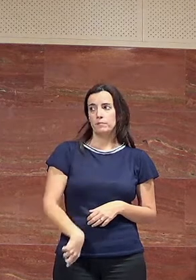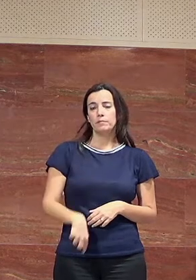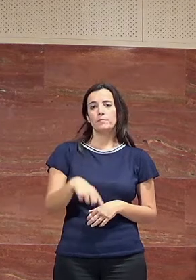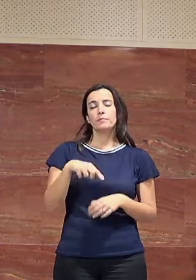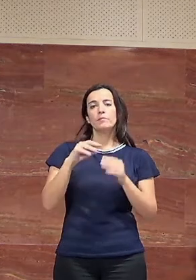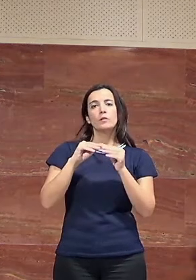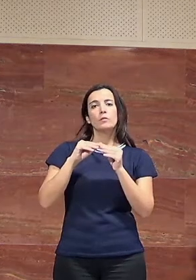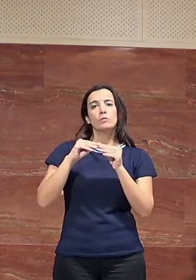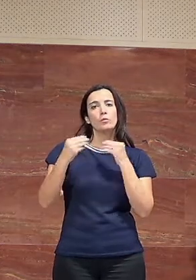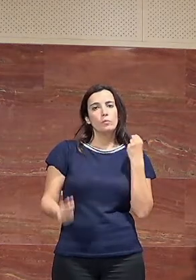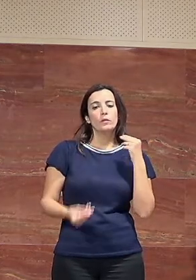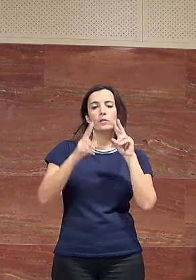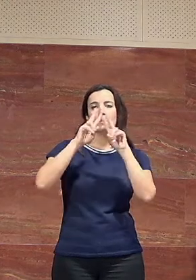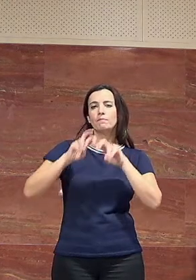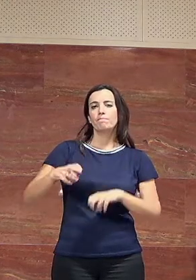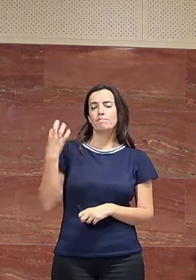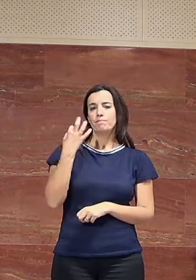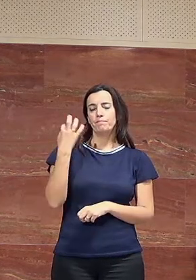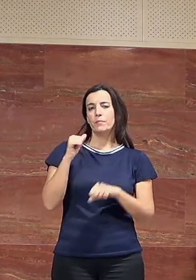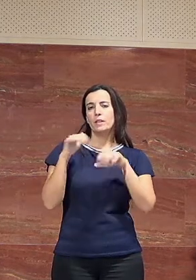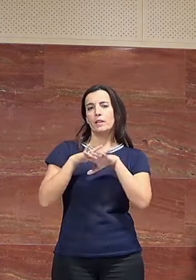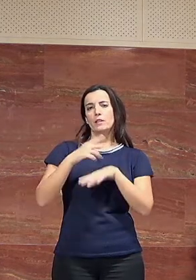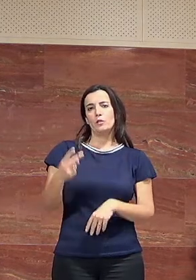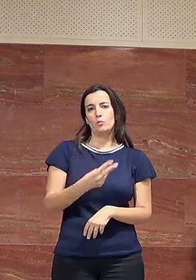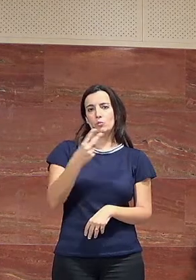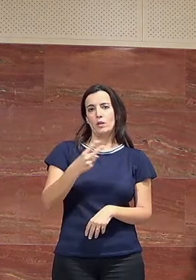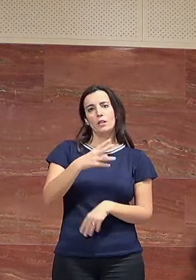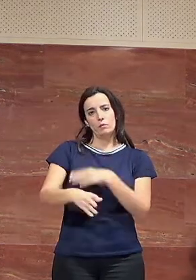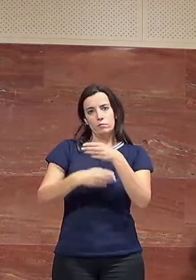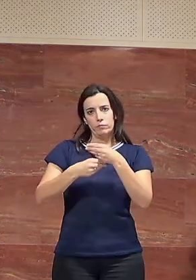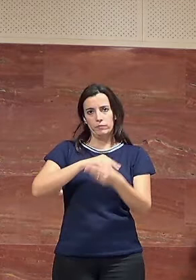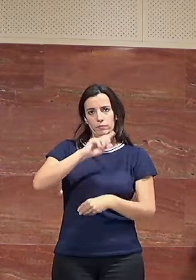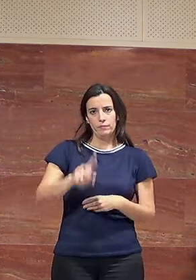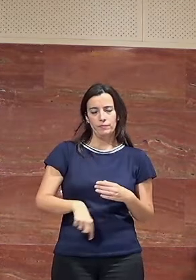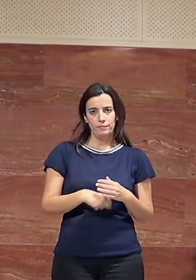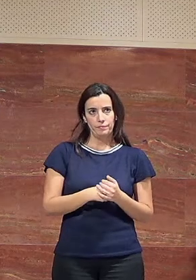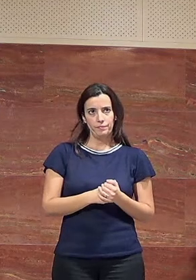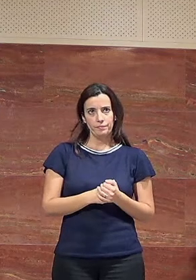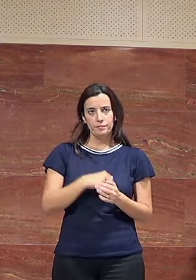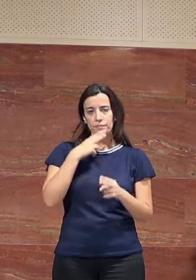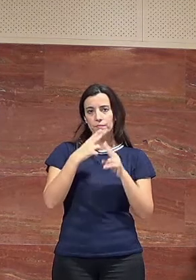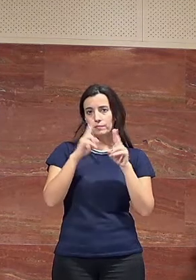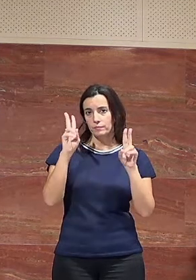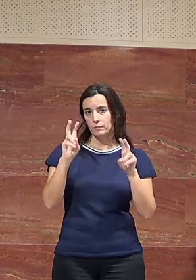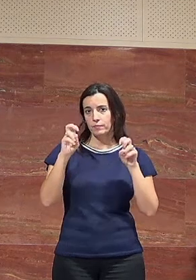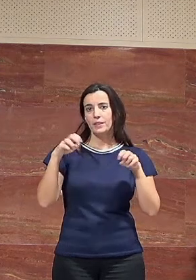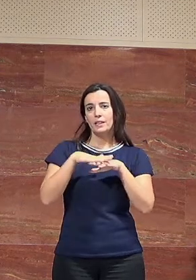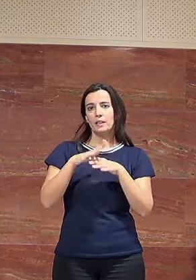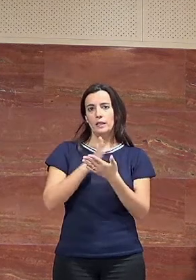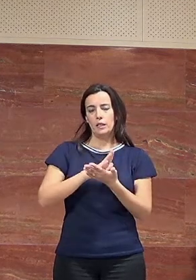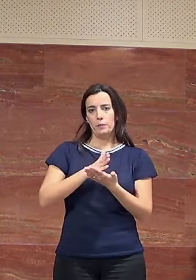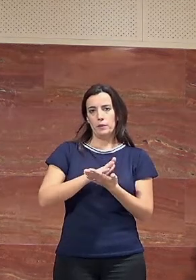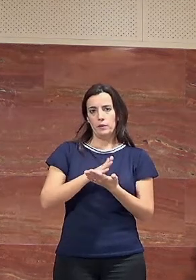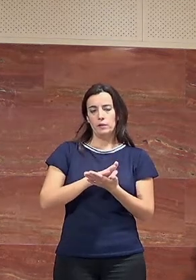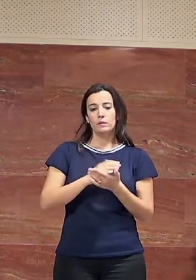documento analiza una red secundaria complementaria que la llamamos la red intermedia. Esta